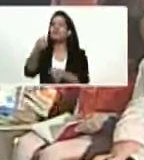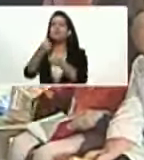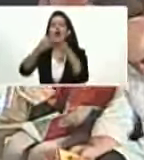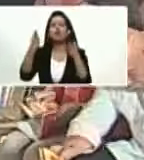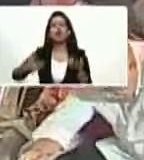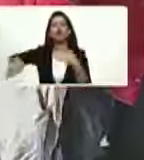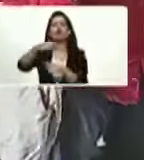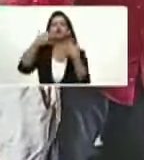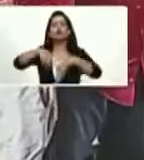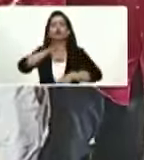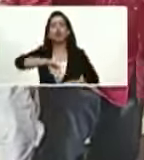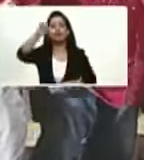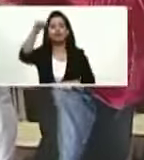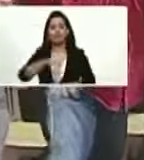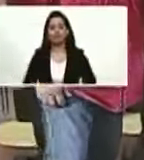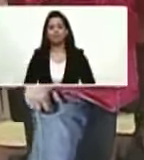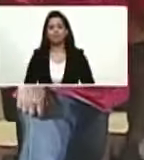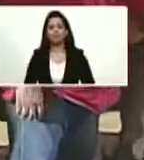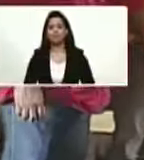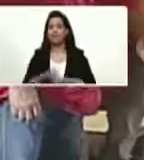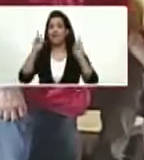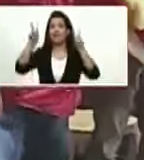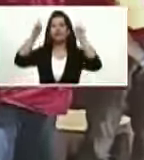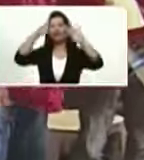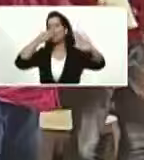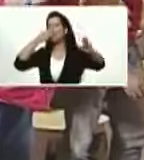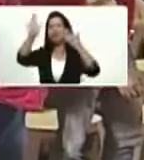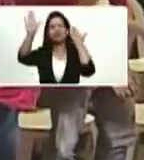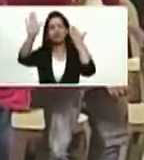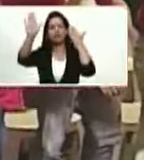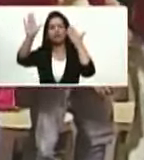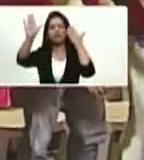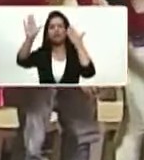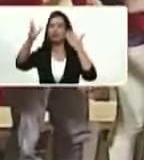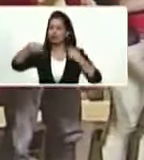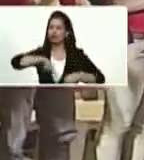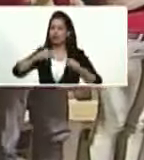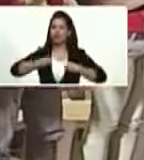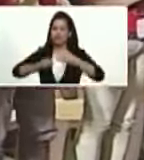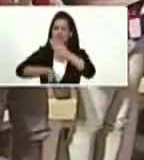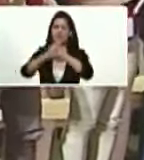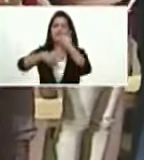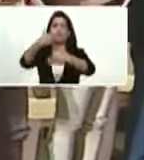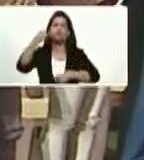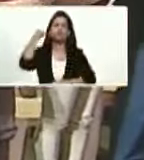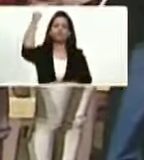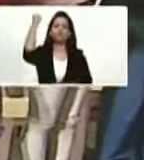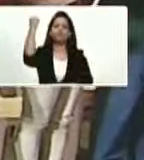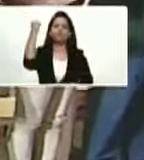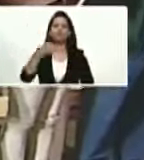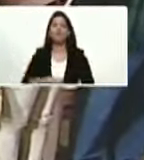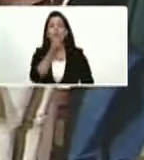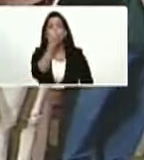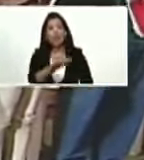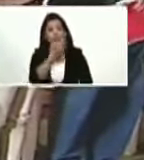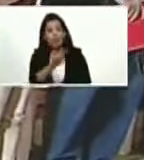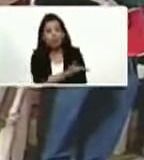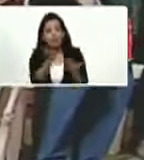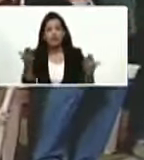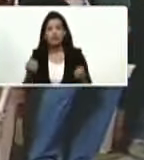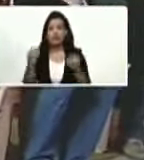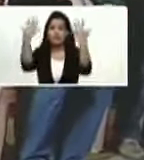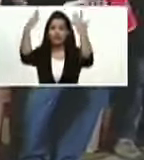Socialista! ¡Viva! ¡Hasta la victoria siempre! ¡Viva! Buenas tardes, hermanos y hermanas. ¡Que viva el Zulia!